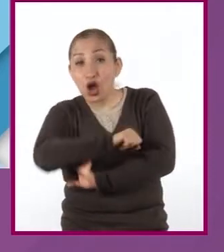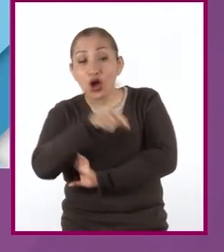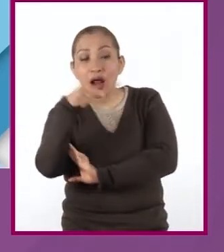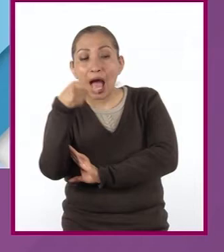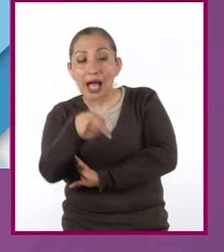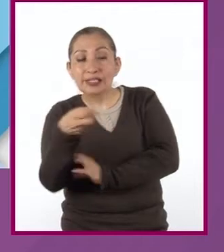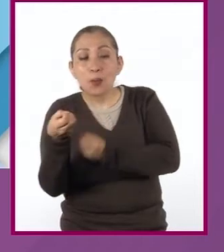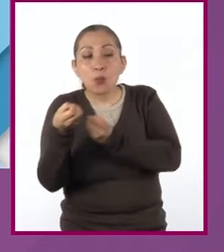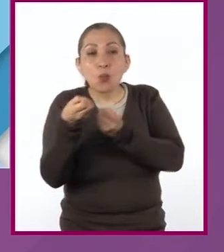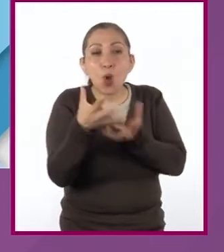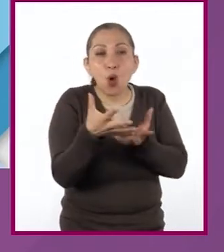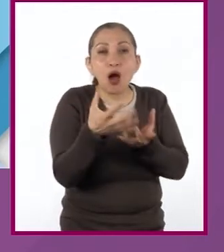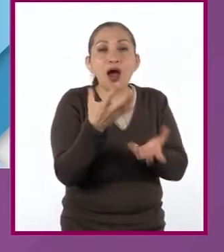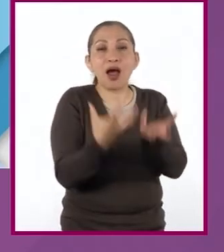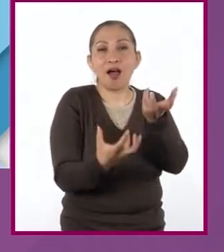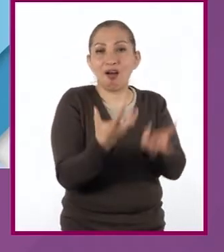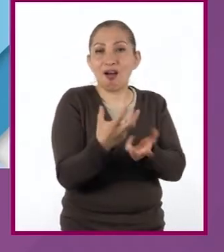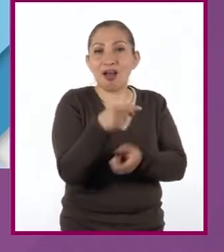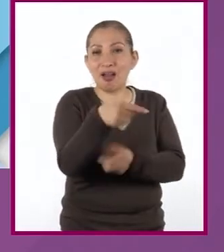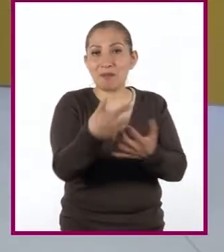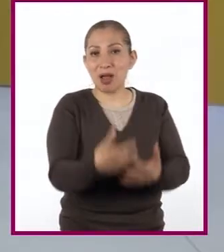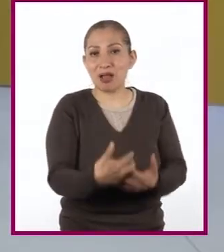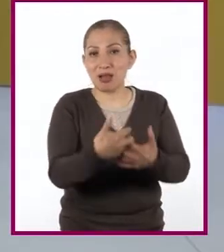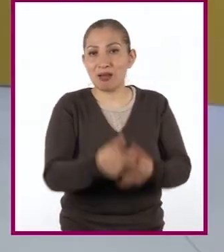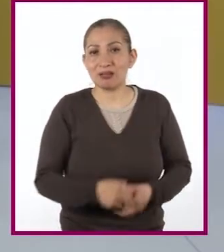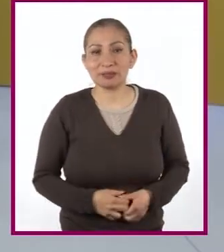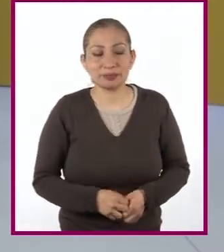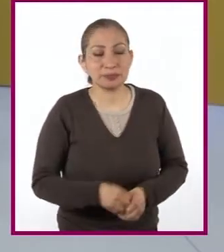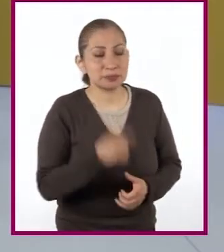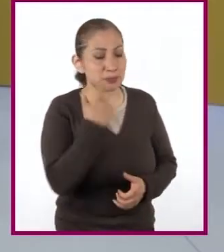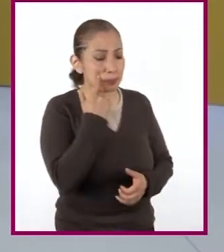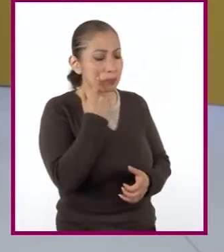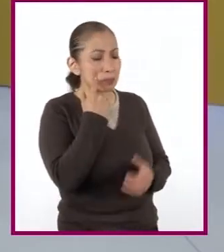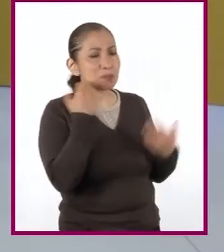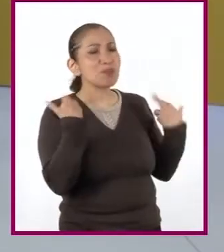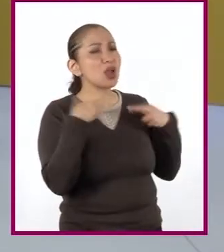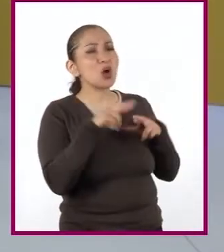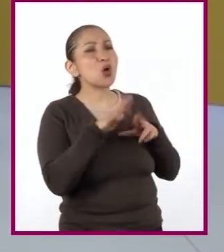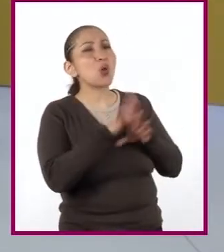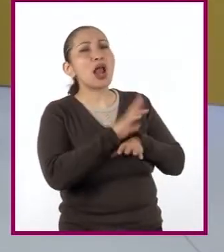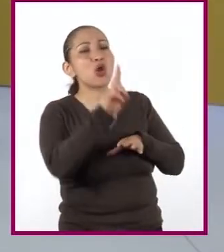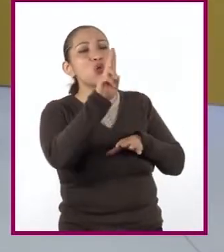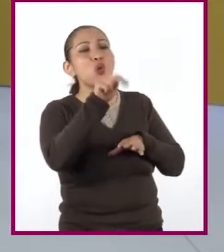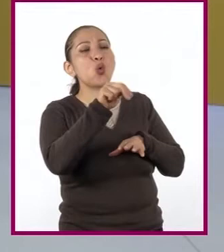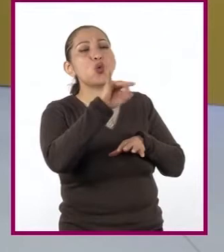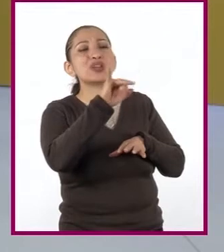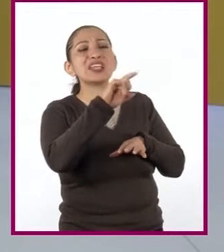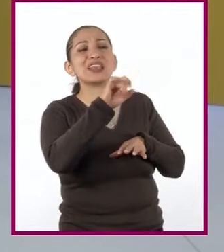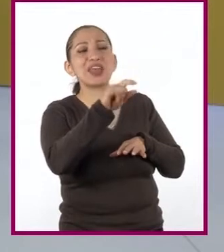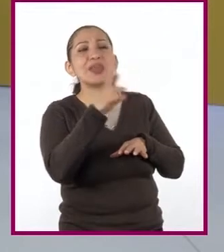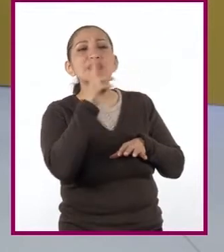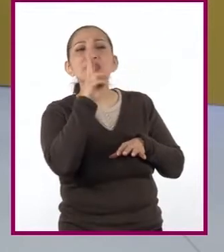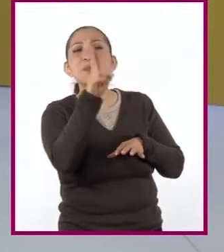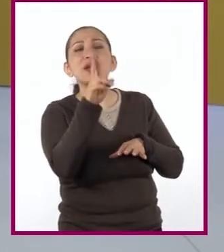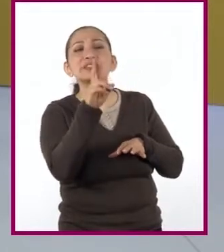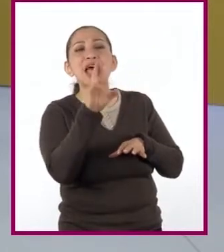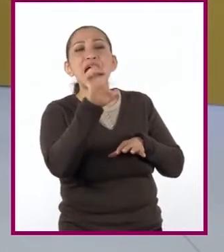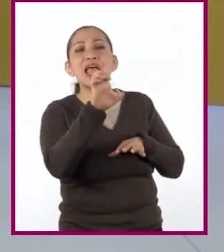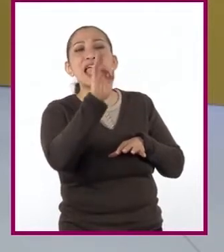ha suministrado a la máquina. Maestro, ¿en qué unidades se va a medir la